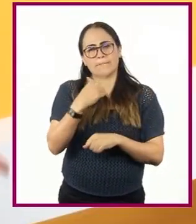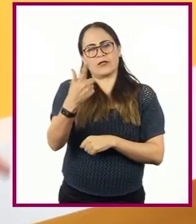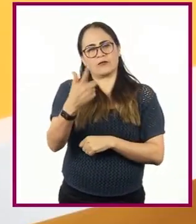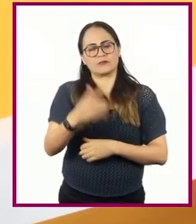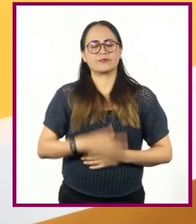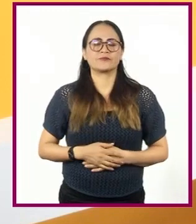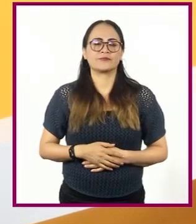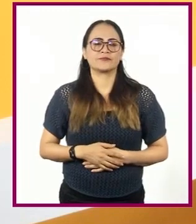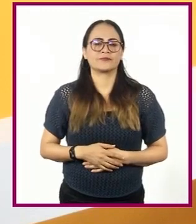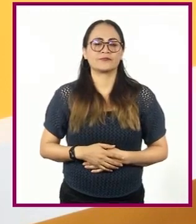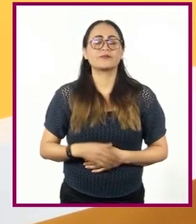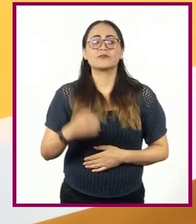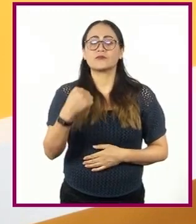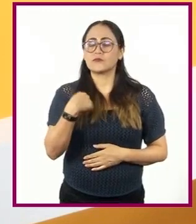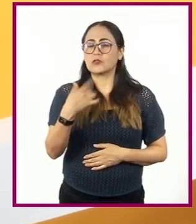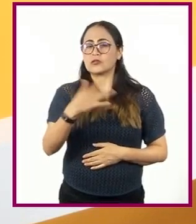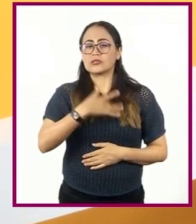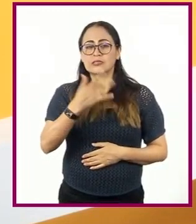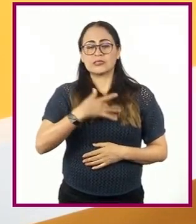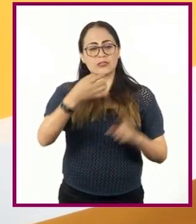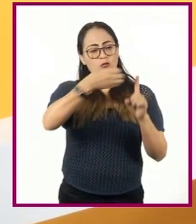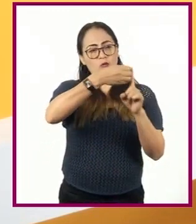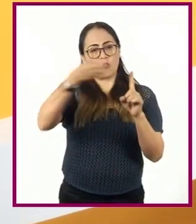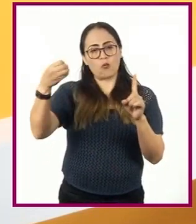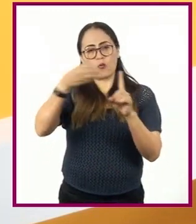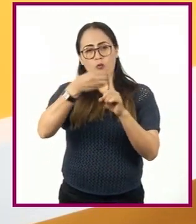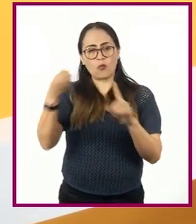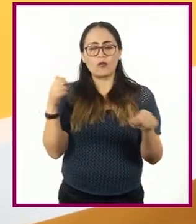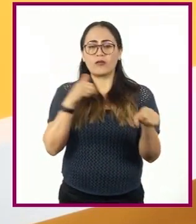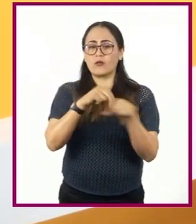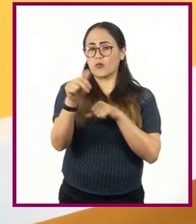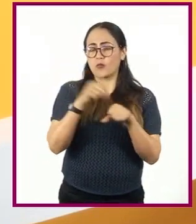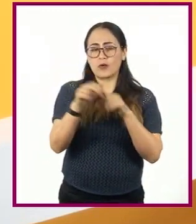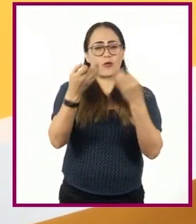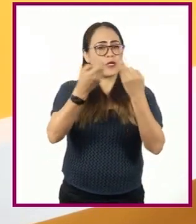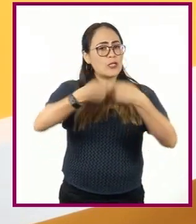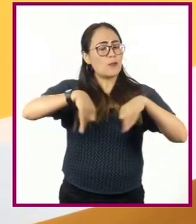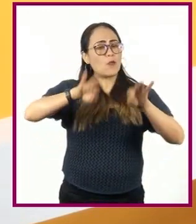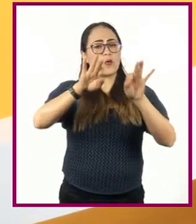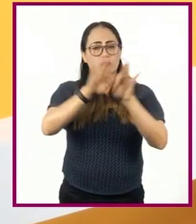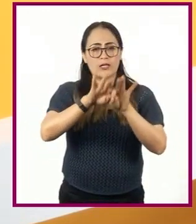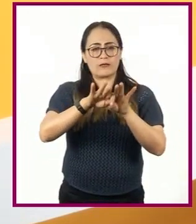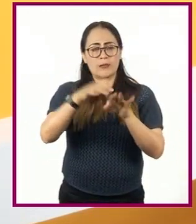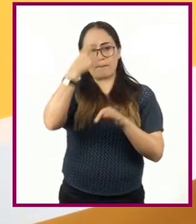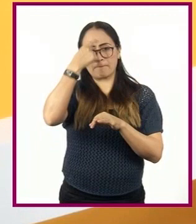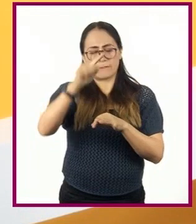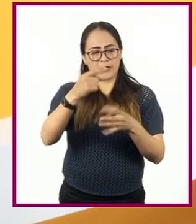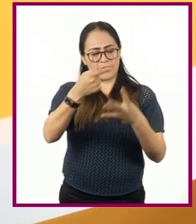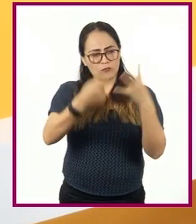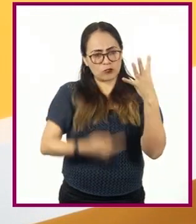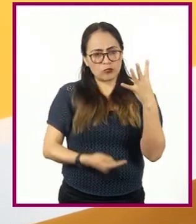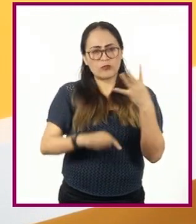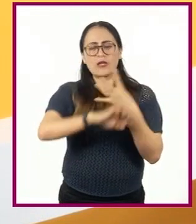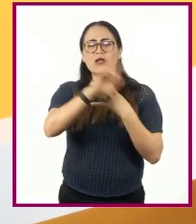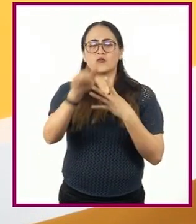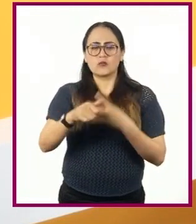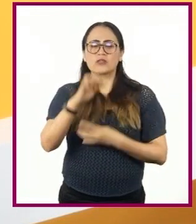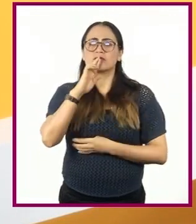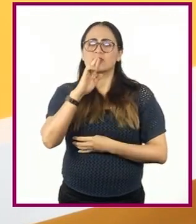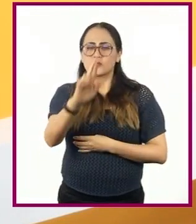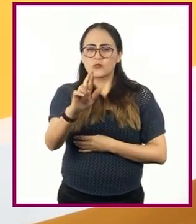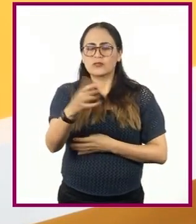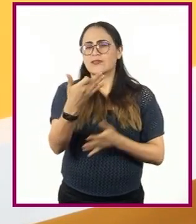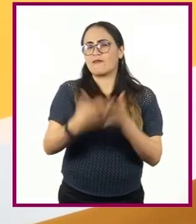Maestro, considero que la oración numérica resuelta puede ser de gran ayuda para resolver las expresiones numéricas que hacen